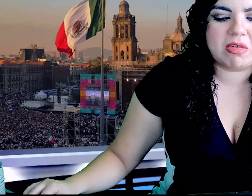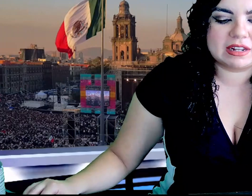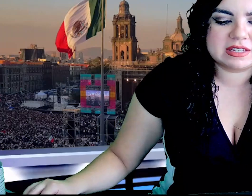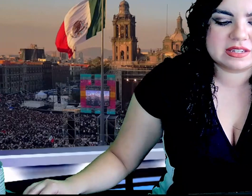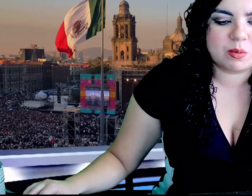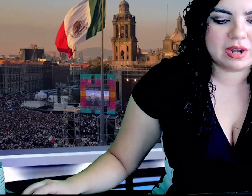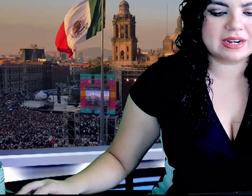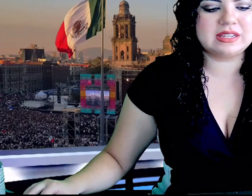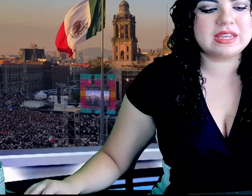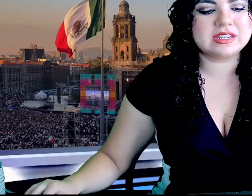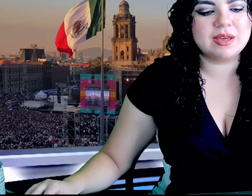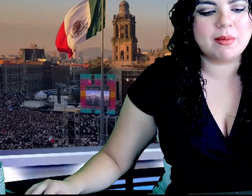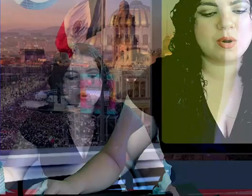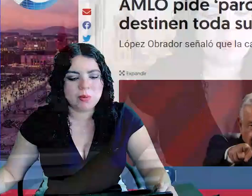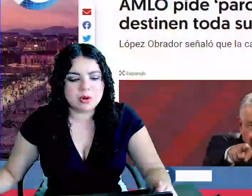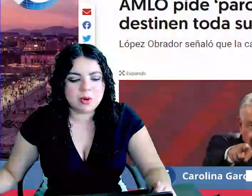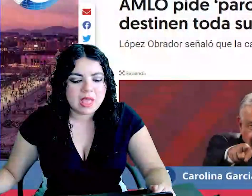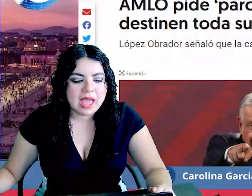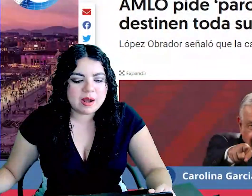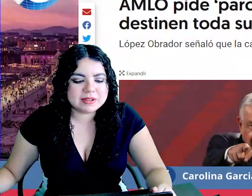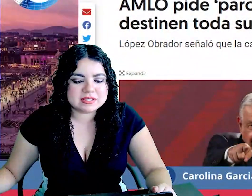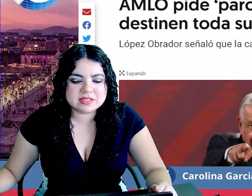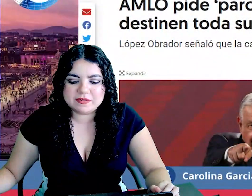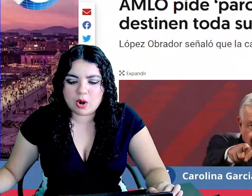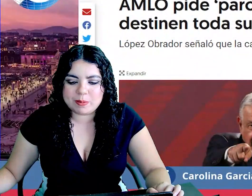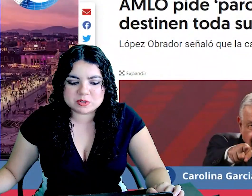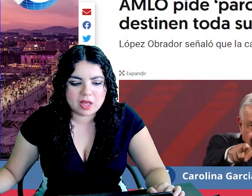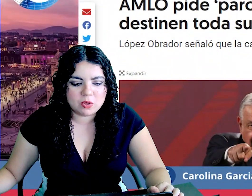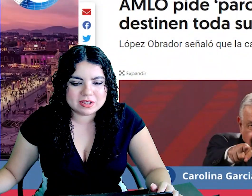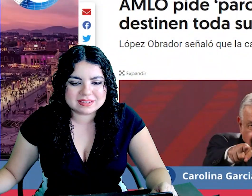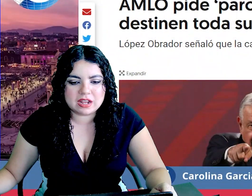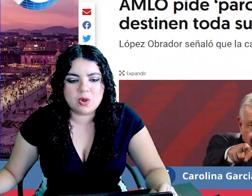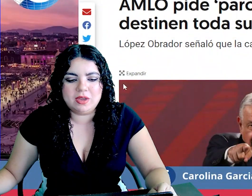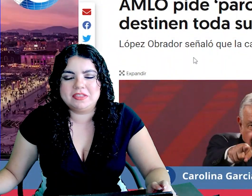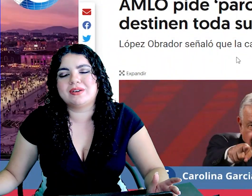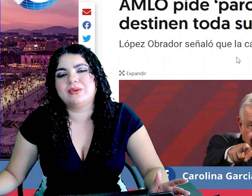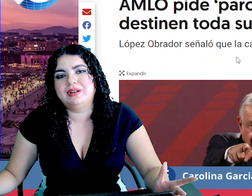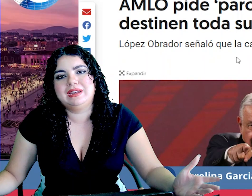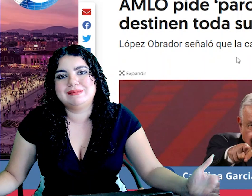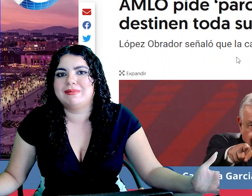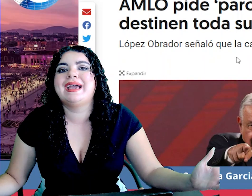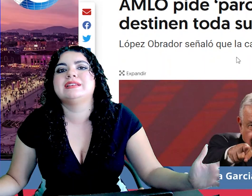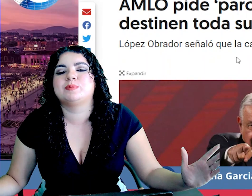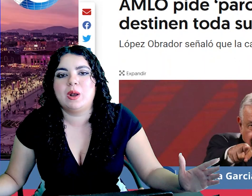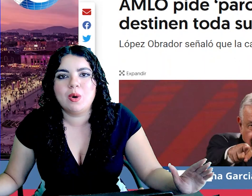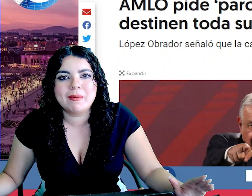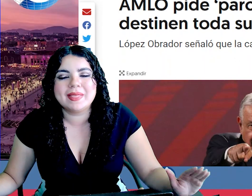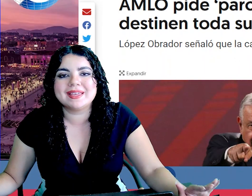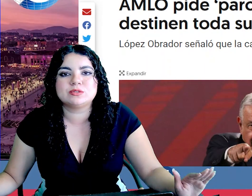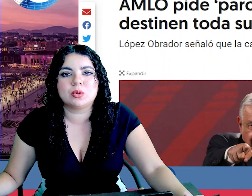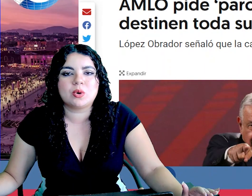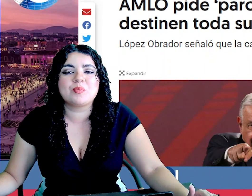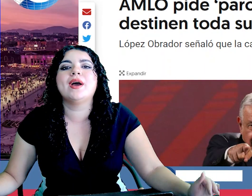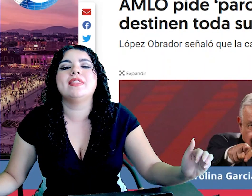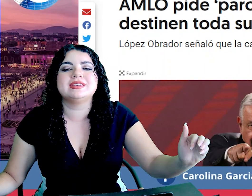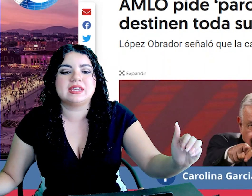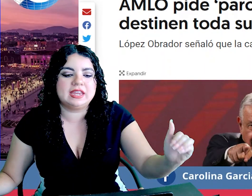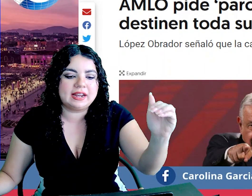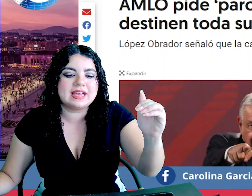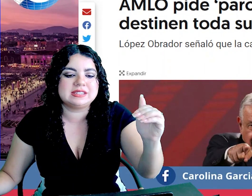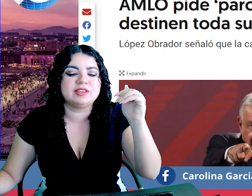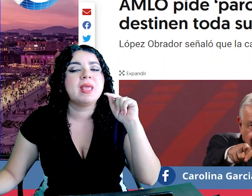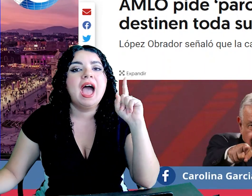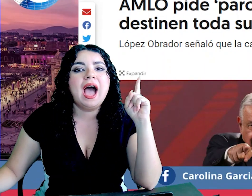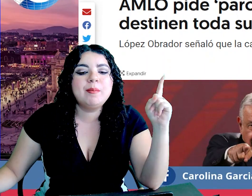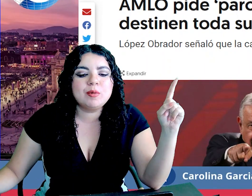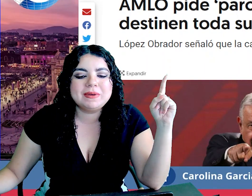todo dar, dice Samuel García. Sin embargo, bueno, el presidente López Obrador ya salió y dijo, ni más paloma, esto no puede seguir